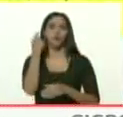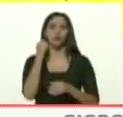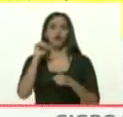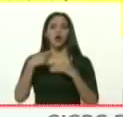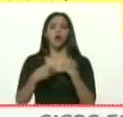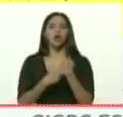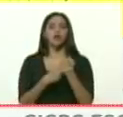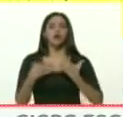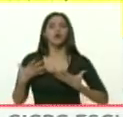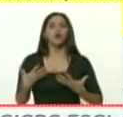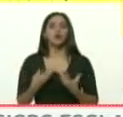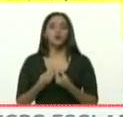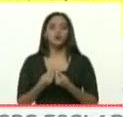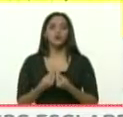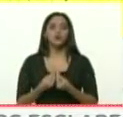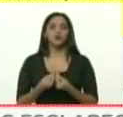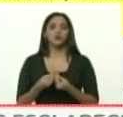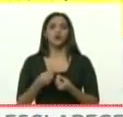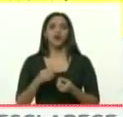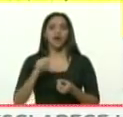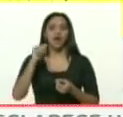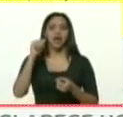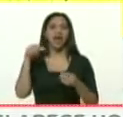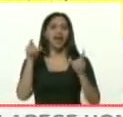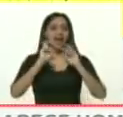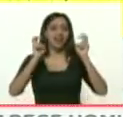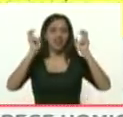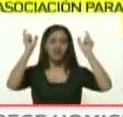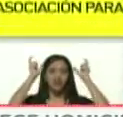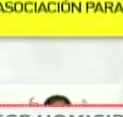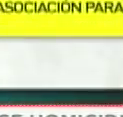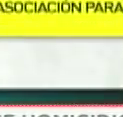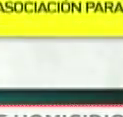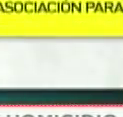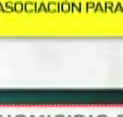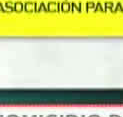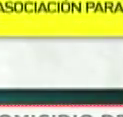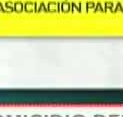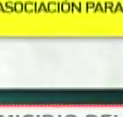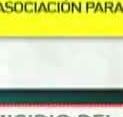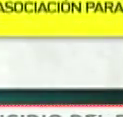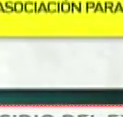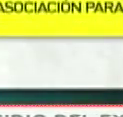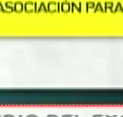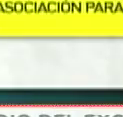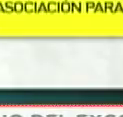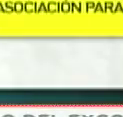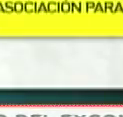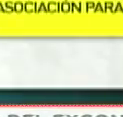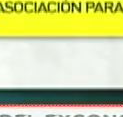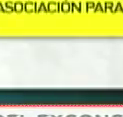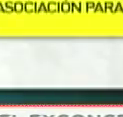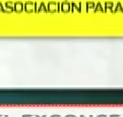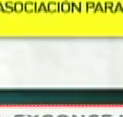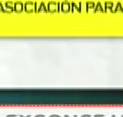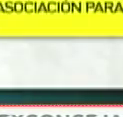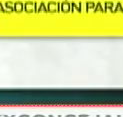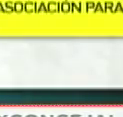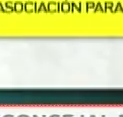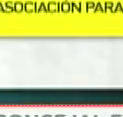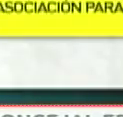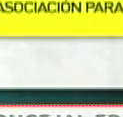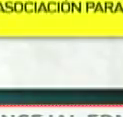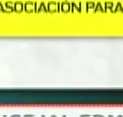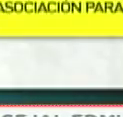Guaidó, acompañado de Argenis Vaca, alias Vaquita, quien actualmente se encarga de las finanzas del grupo paramilitar